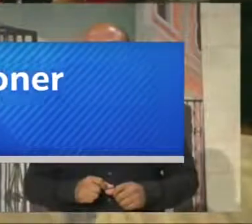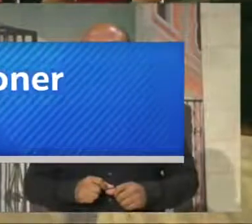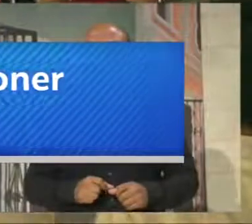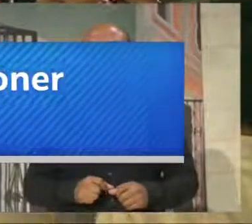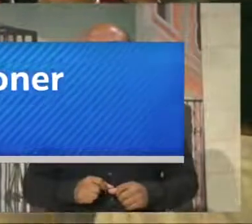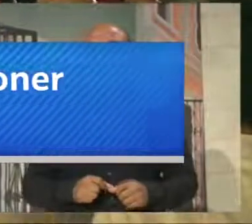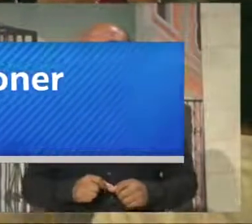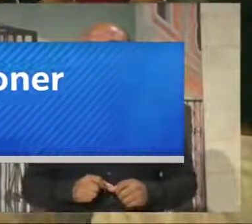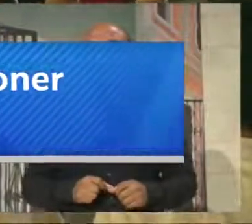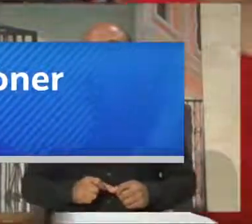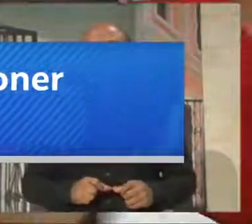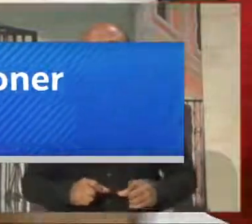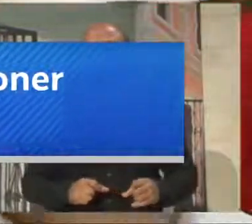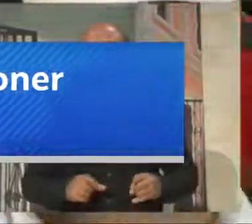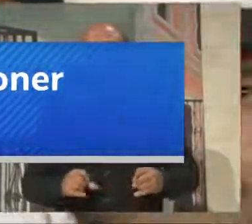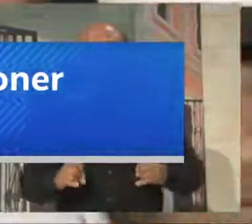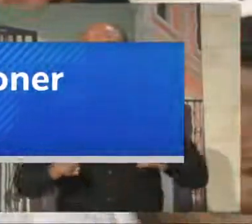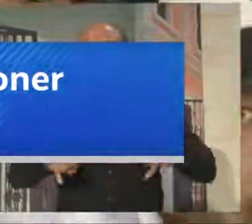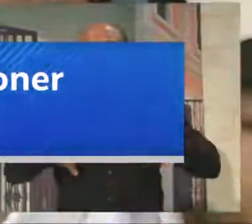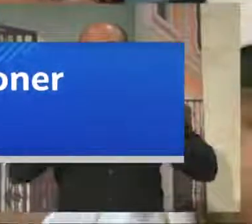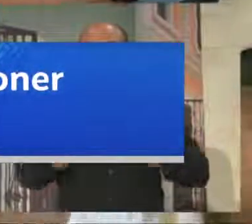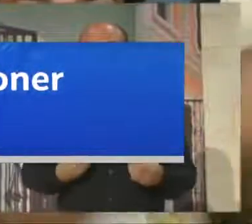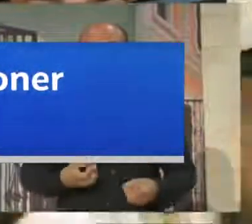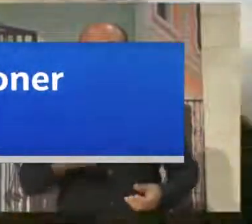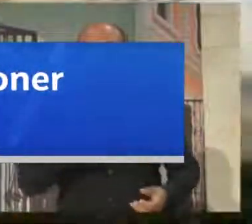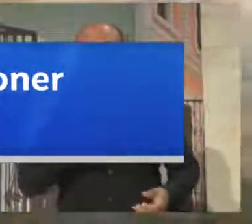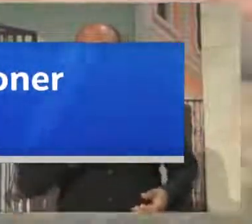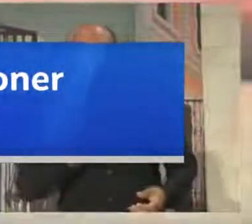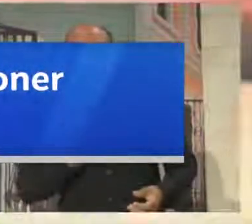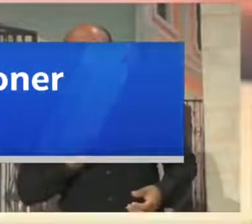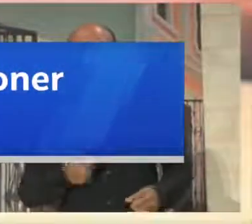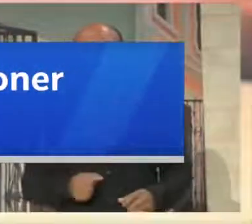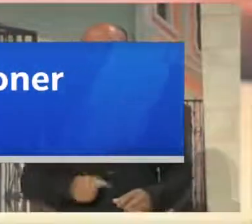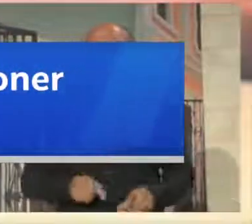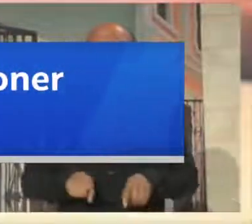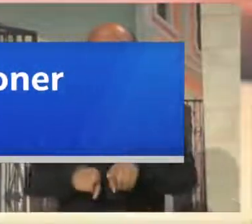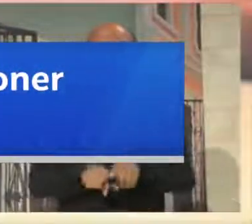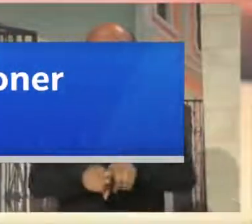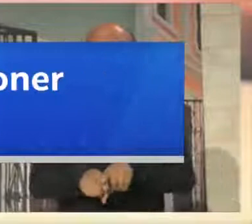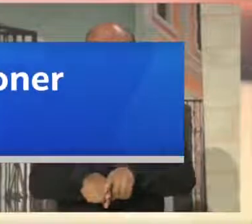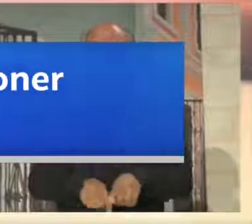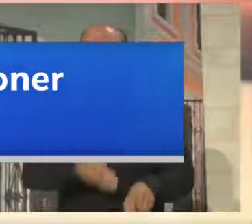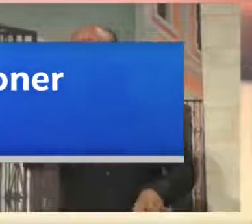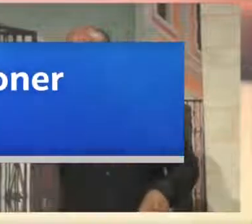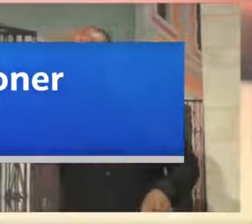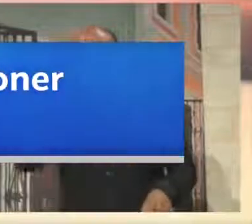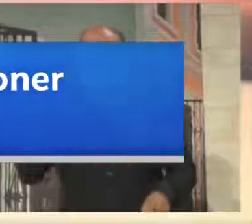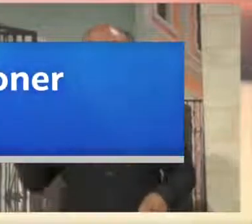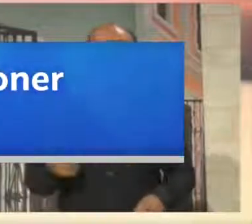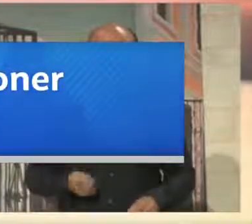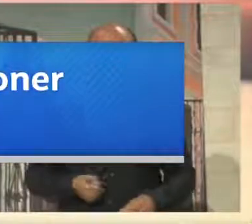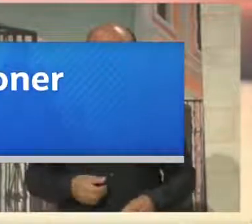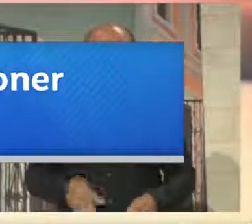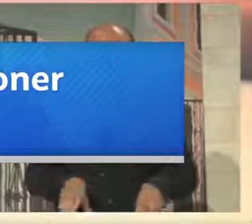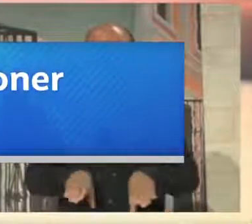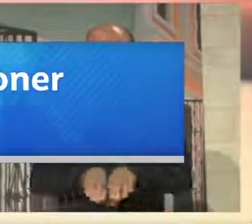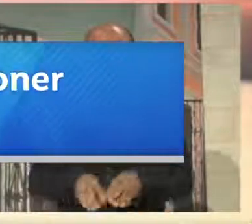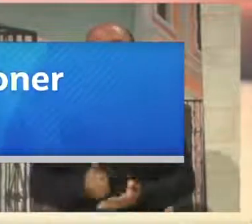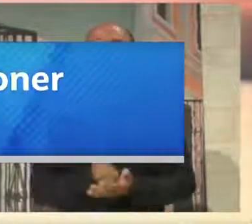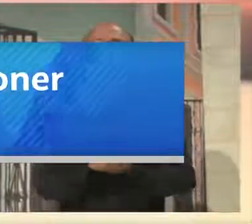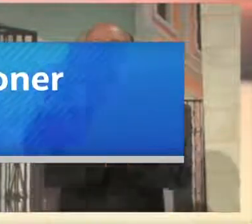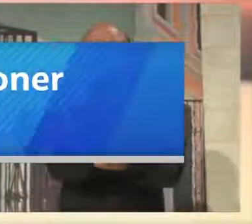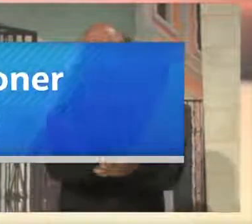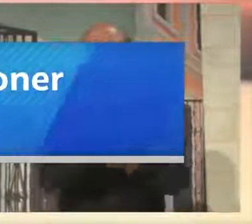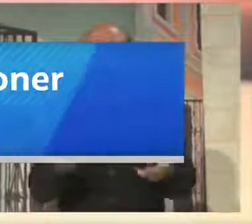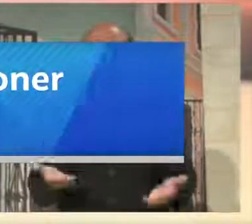apoyar a las personas discapacitadas, adultos mayores, niñas y niños y grupos vulnerables. Olan Morales detalló que en cuanto